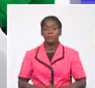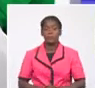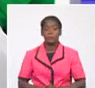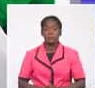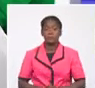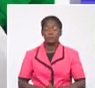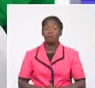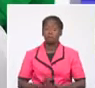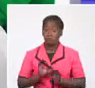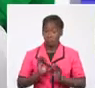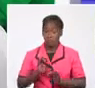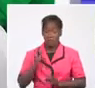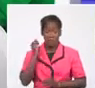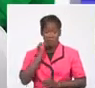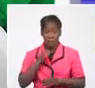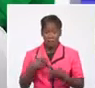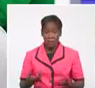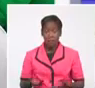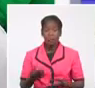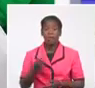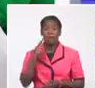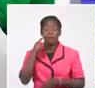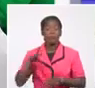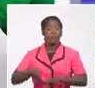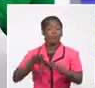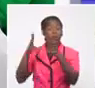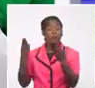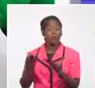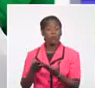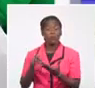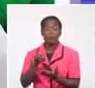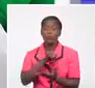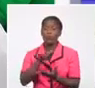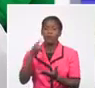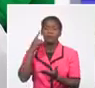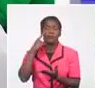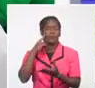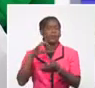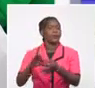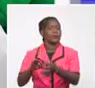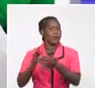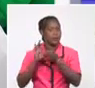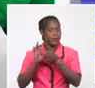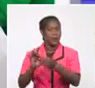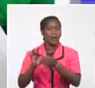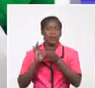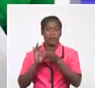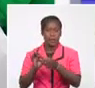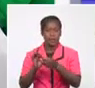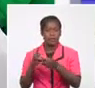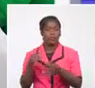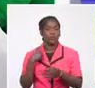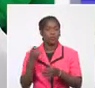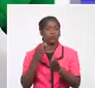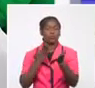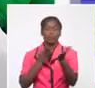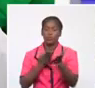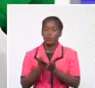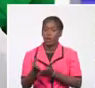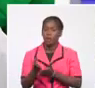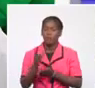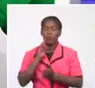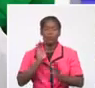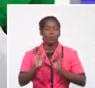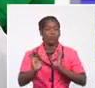está exento de lo que está pasando en el mundo. Pero bueno, nosotros seguimos apostando